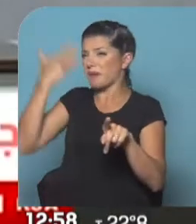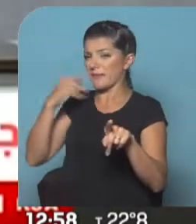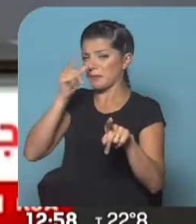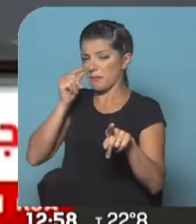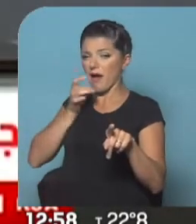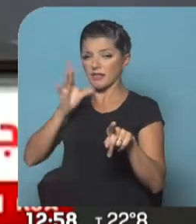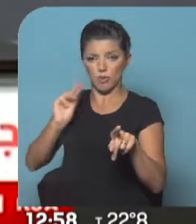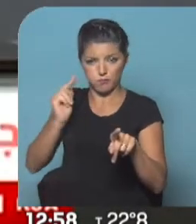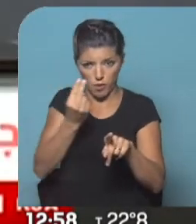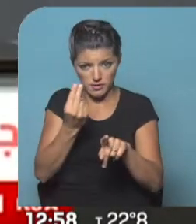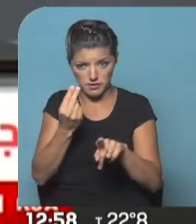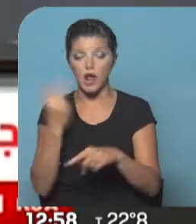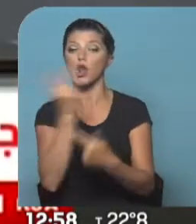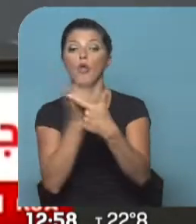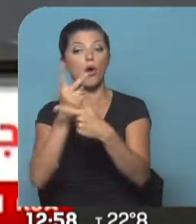Irán.